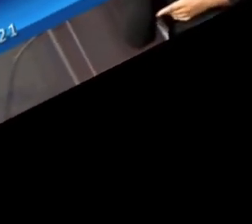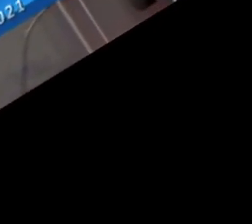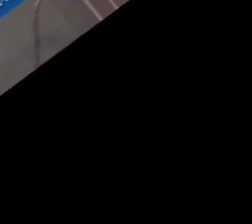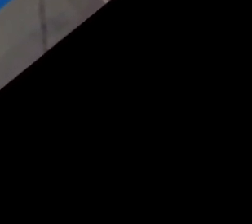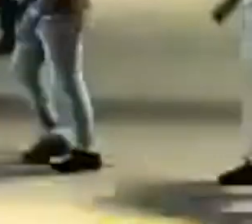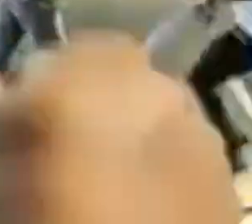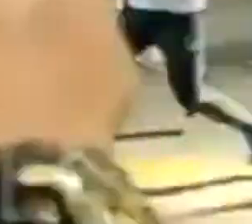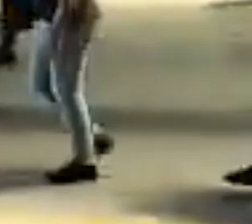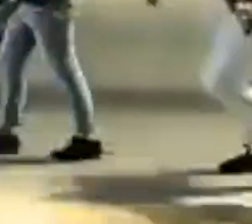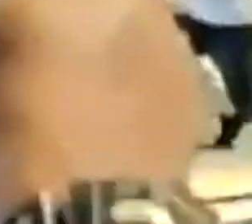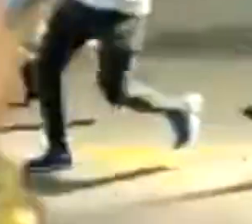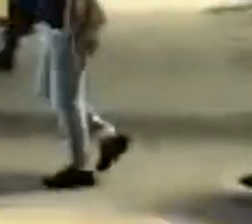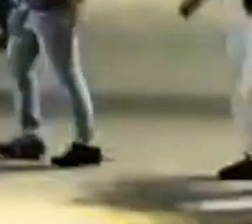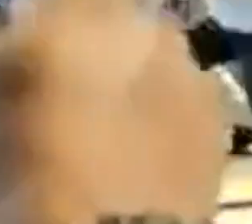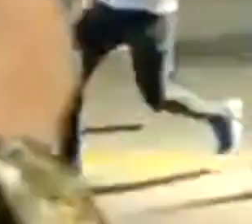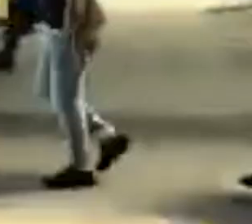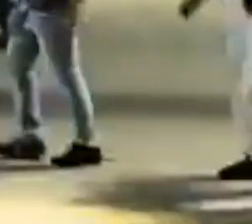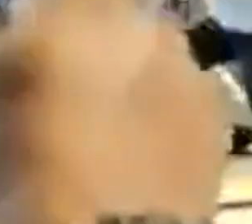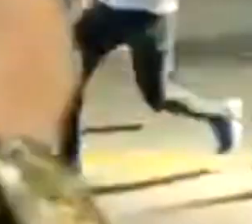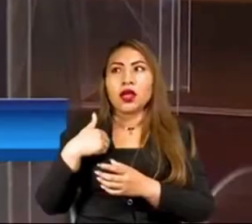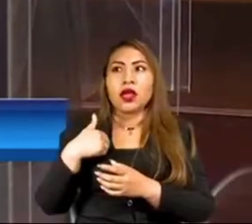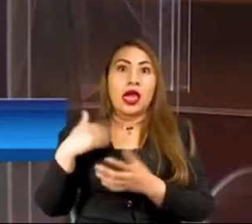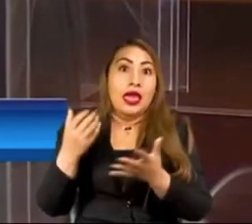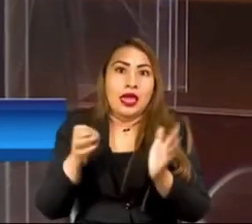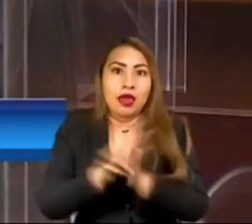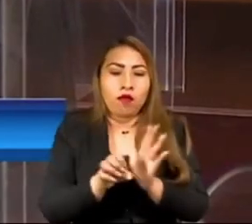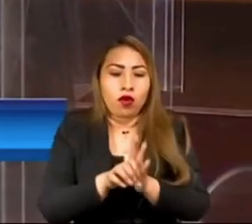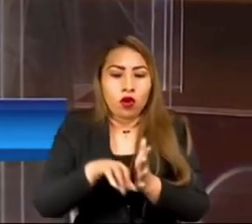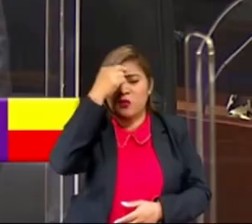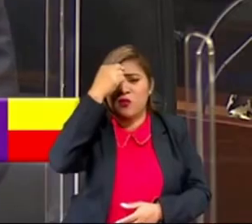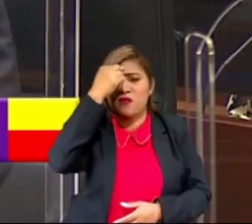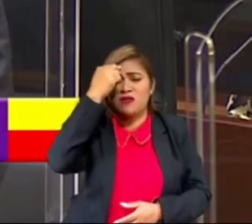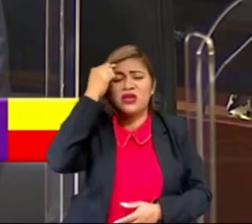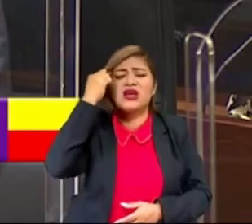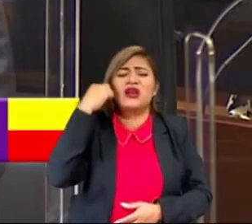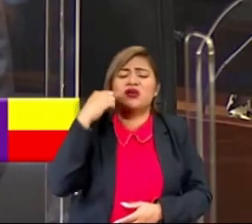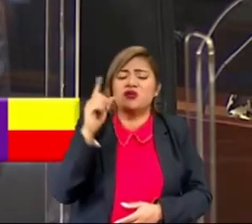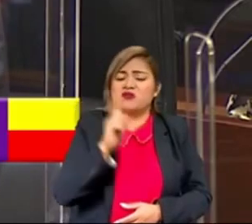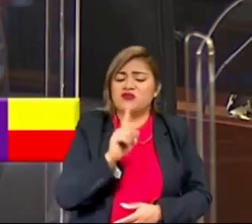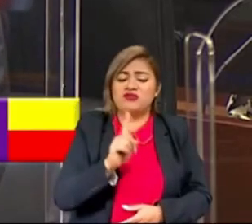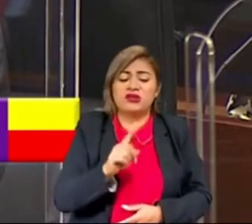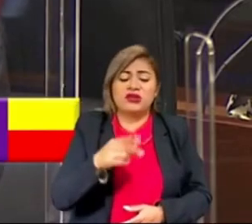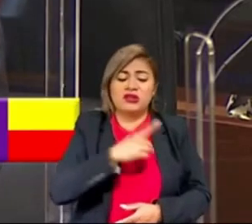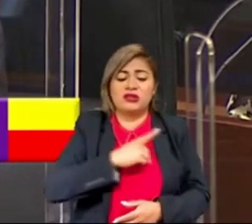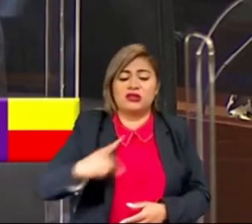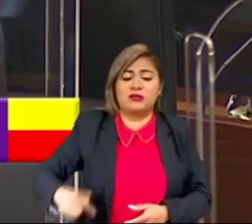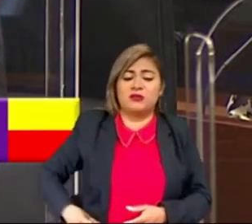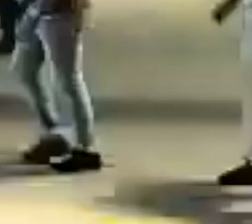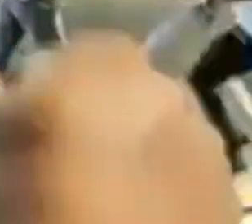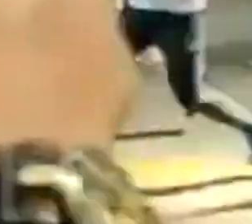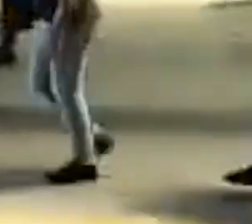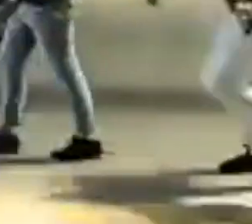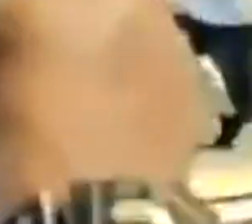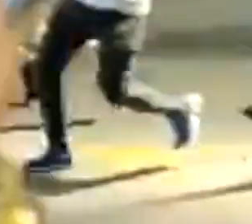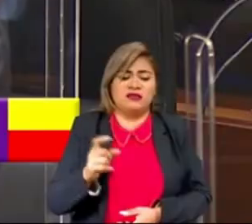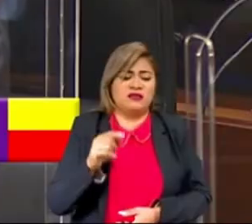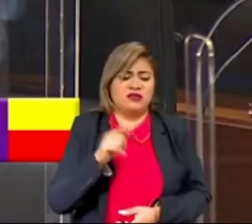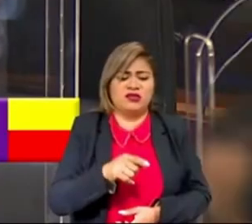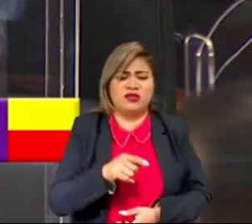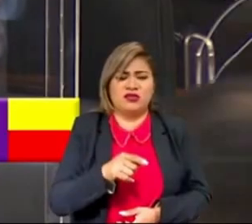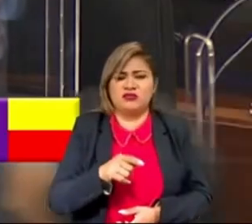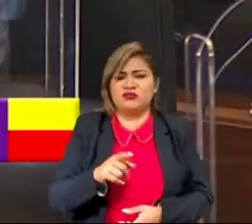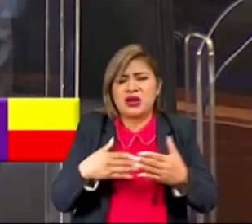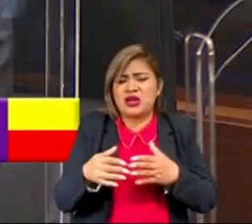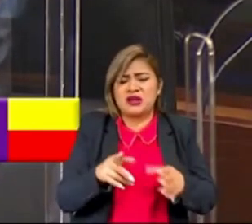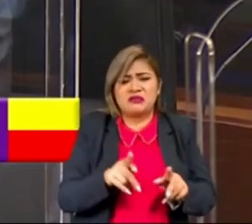buena caída, this my shit. Se muere. Al diputado se le debe de respetar. Porque